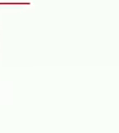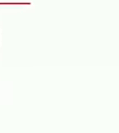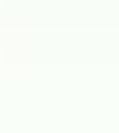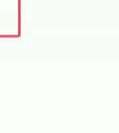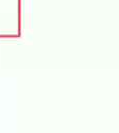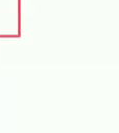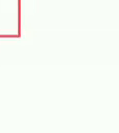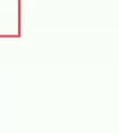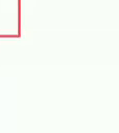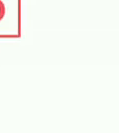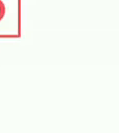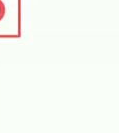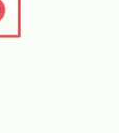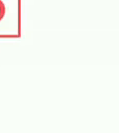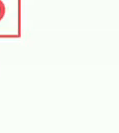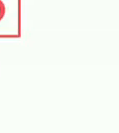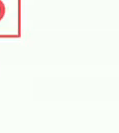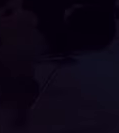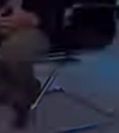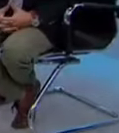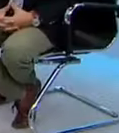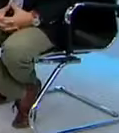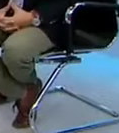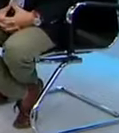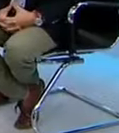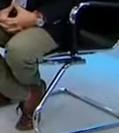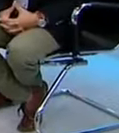Gobierno del Perú. El Perú primero.